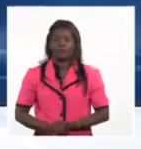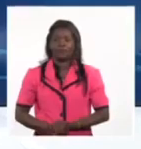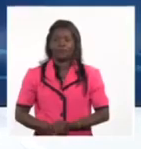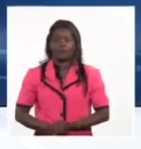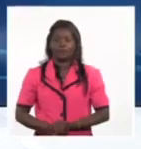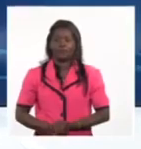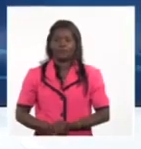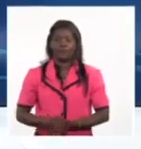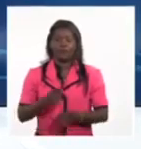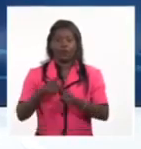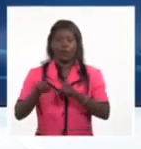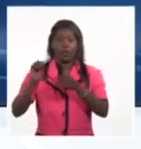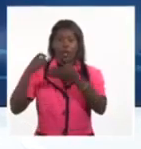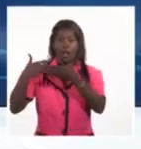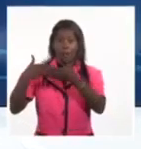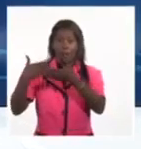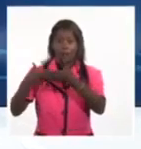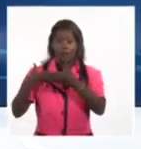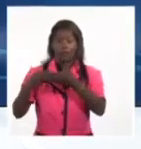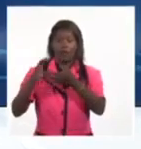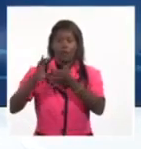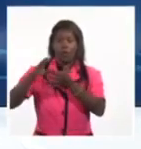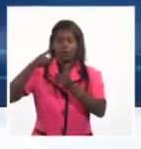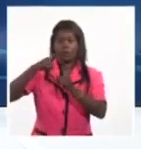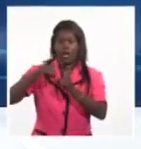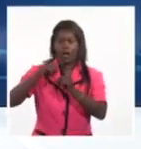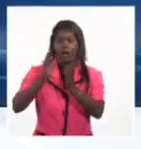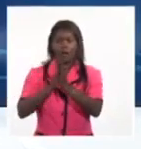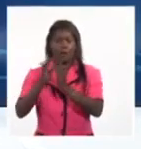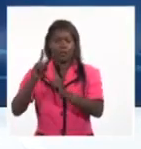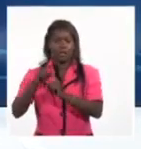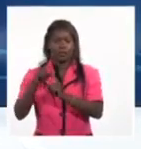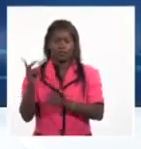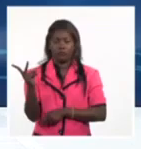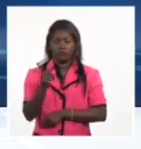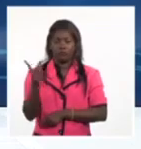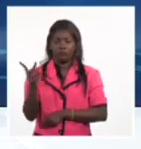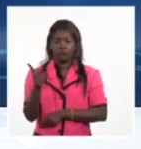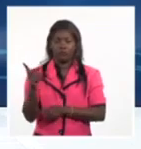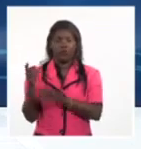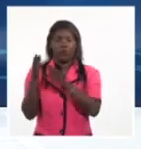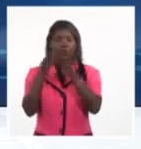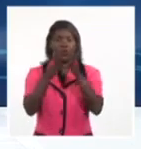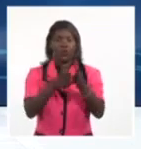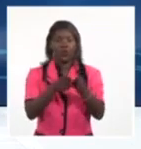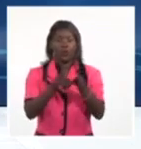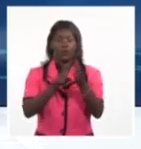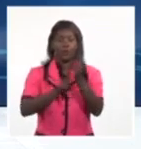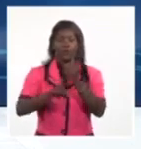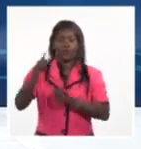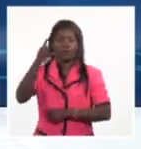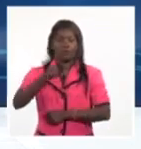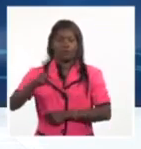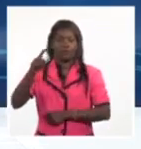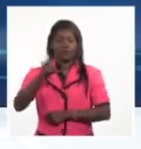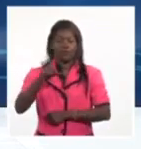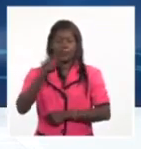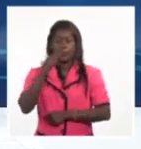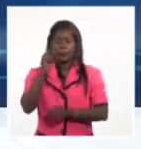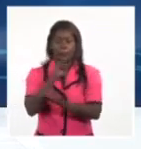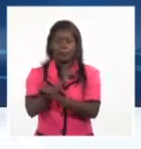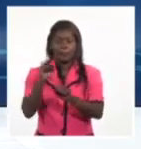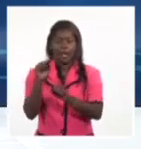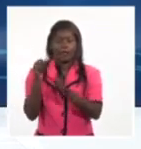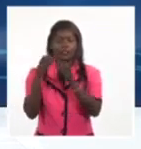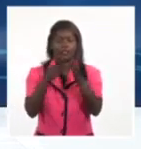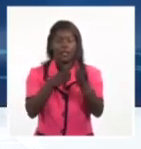Brigadas de la empresa eléctrica de las provincias de Guantánamo y Matanzas, así como de la división territorial de Etexa en Camagüey, partieron desde horas tempranas hacia Pinar del